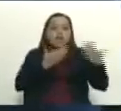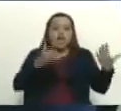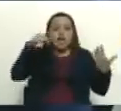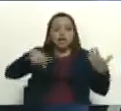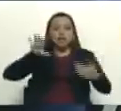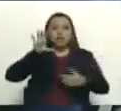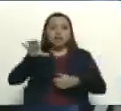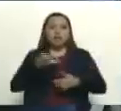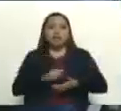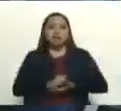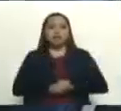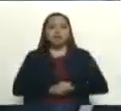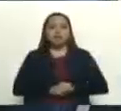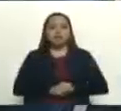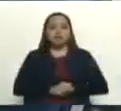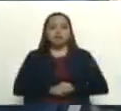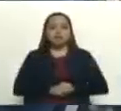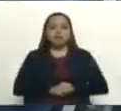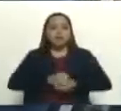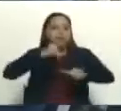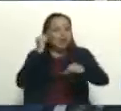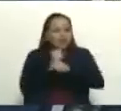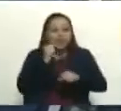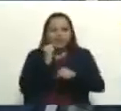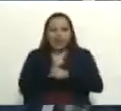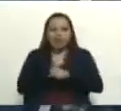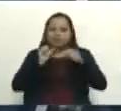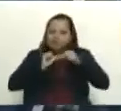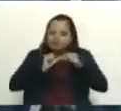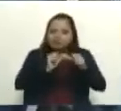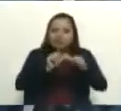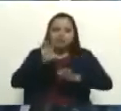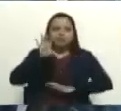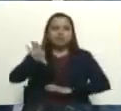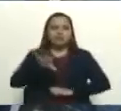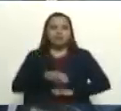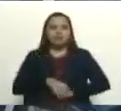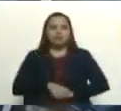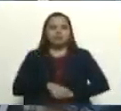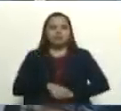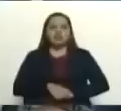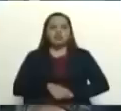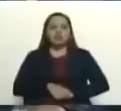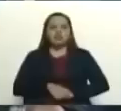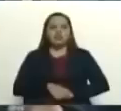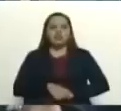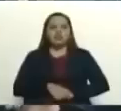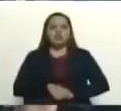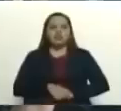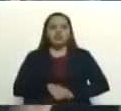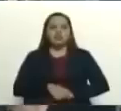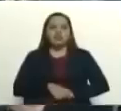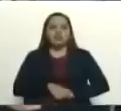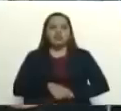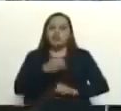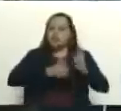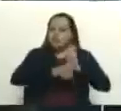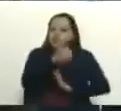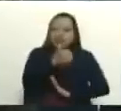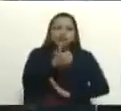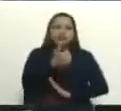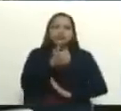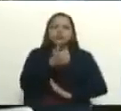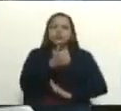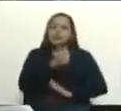patria, para trabajar y bregar por la patria, su máximo anhelo, su máxima